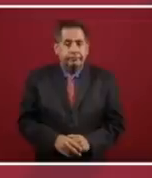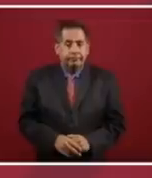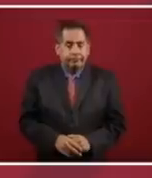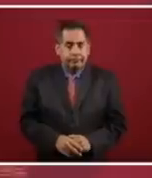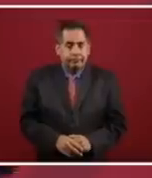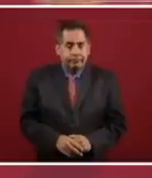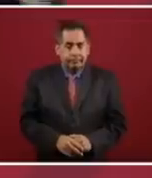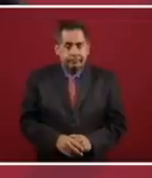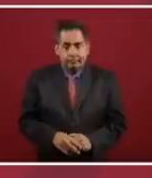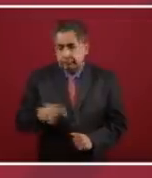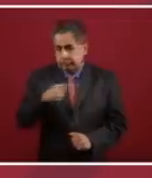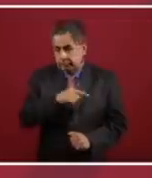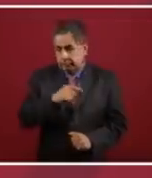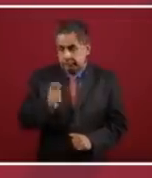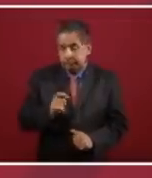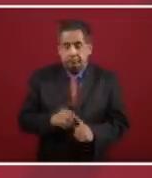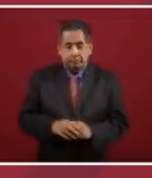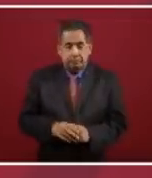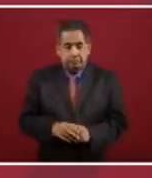Un asunto